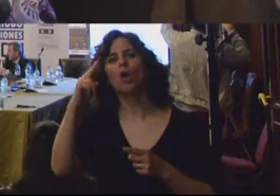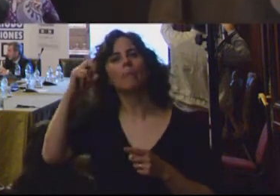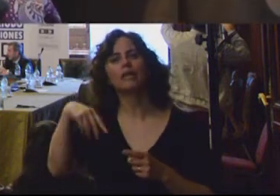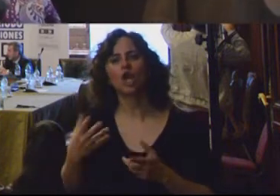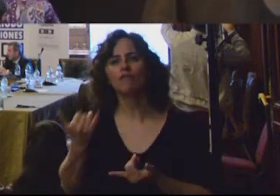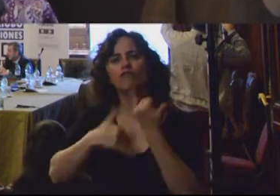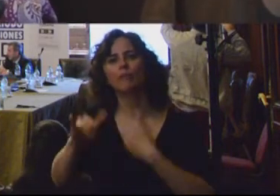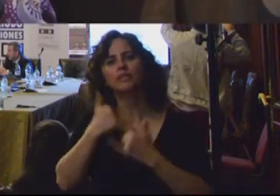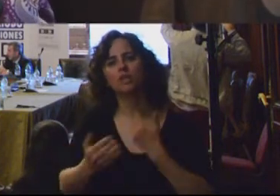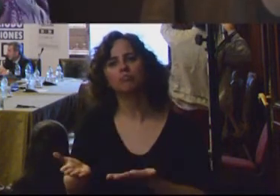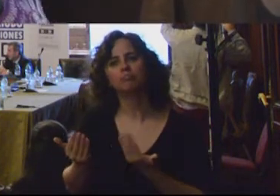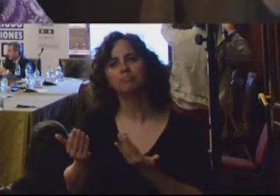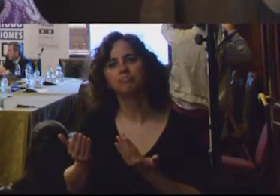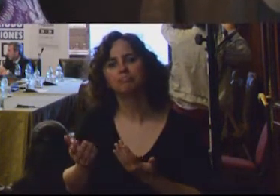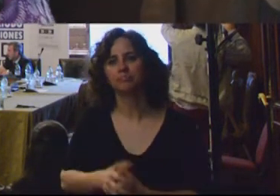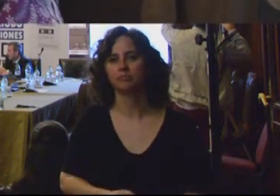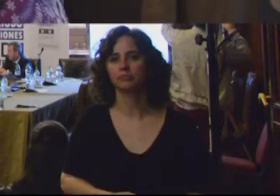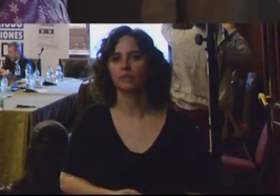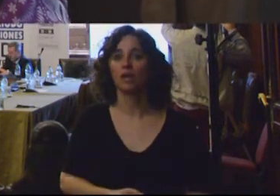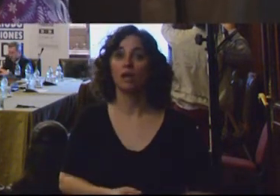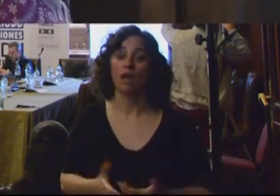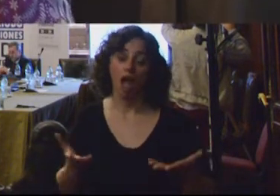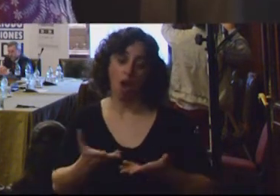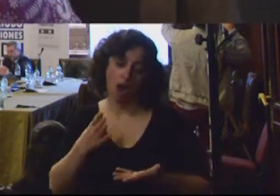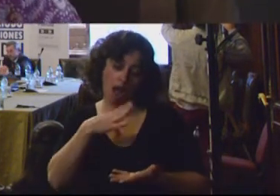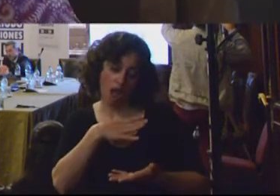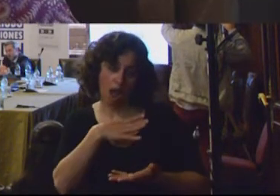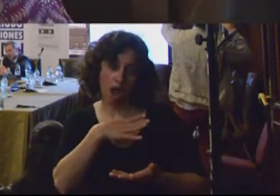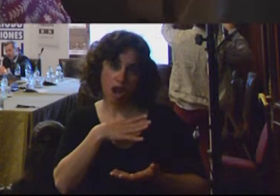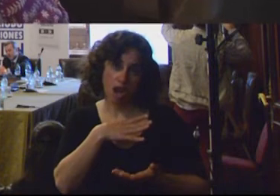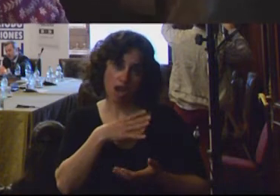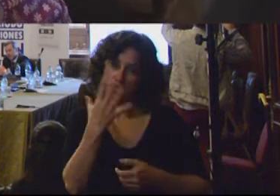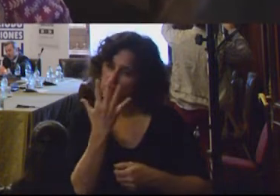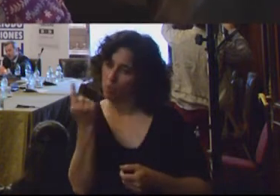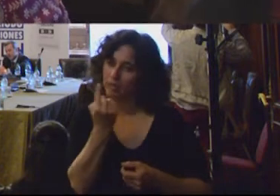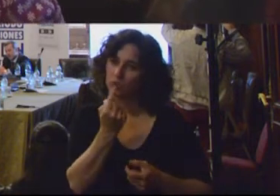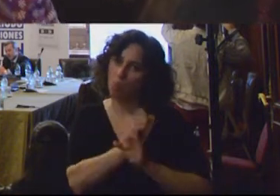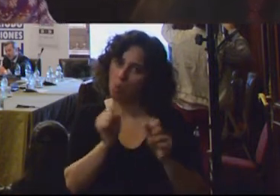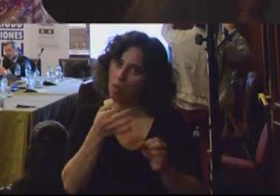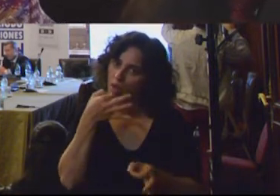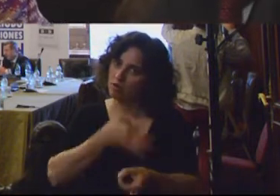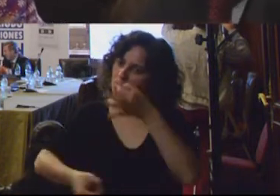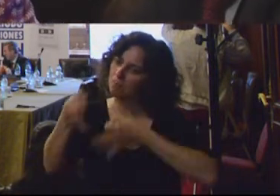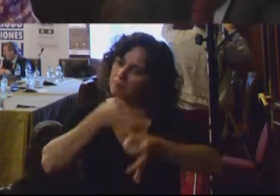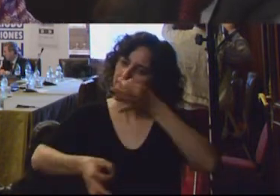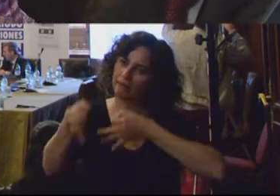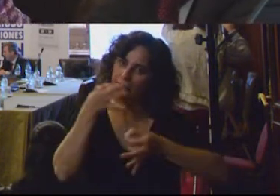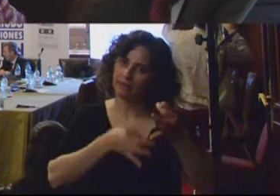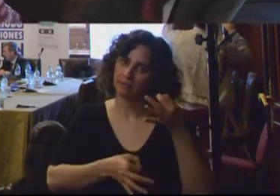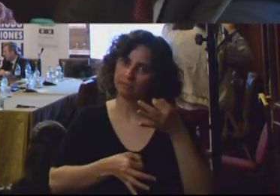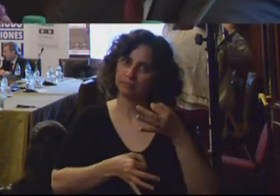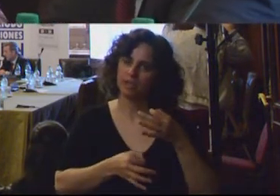información. Les vamos a dar, tenemos para darles 5 minutos o un poquito más,